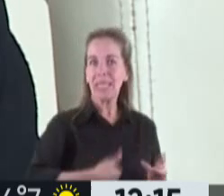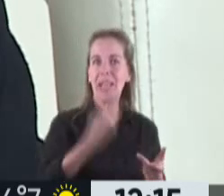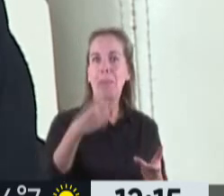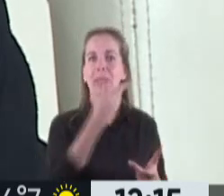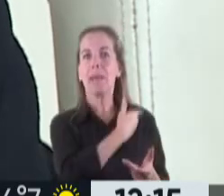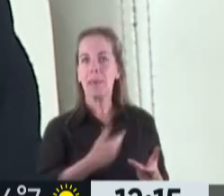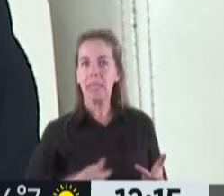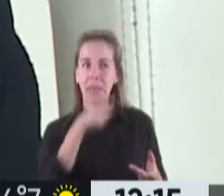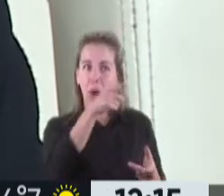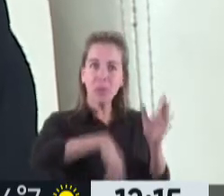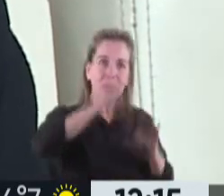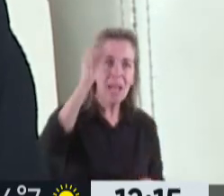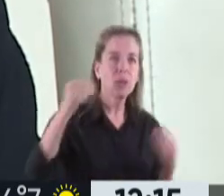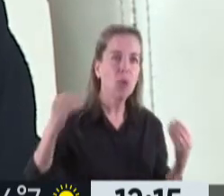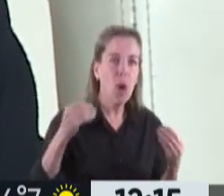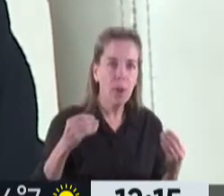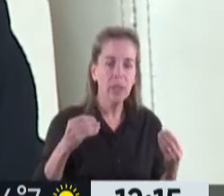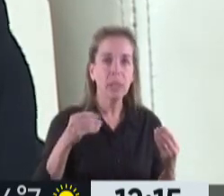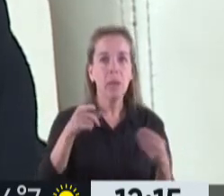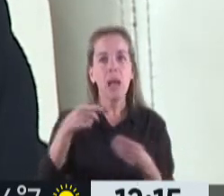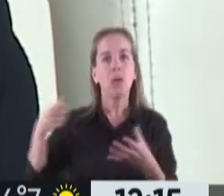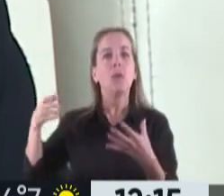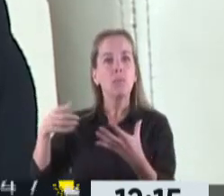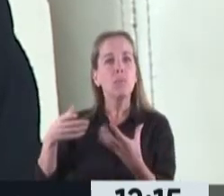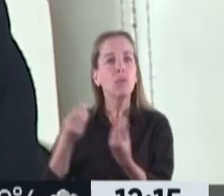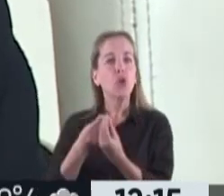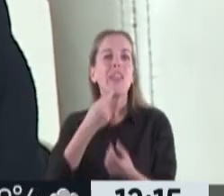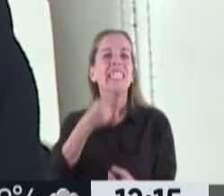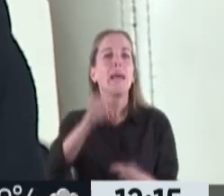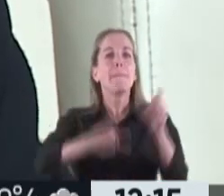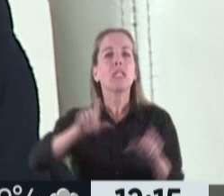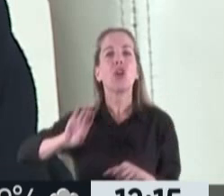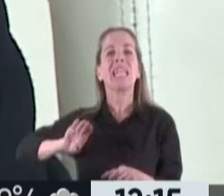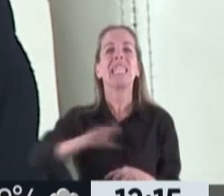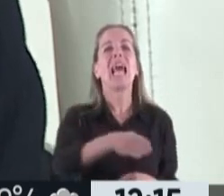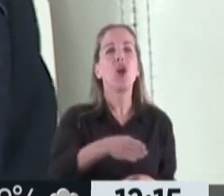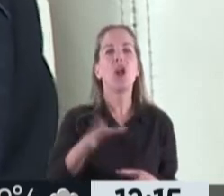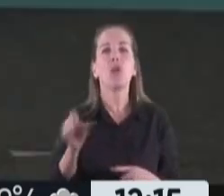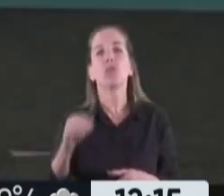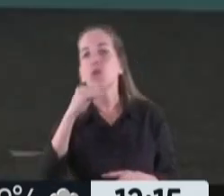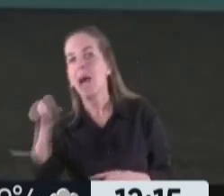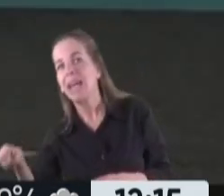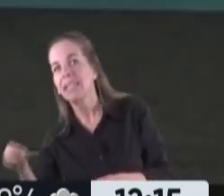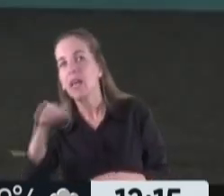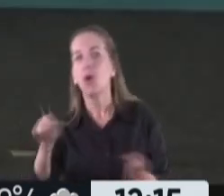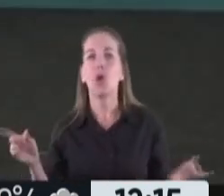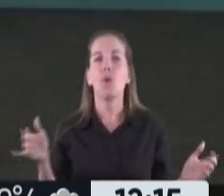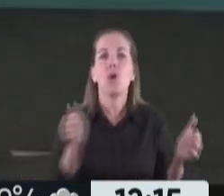militancia que hace poco escuchaba que los traidores iban con Massa y hoy tienen que militarlo a Massa? Gracias.